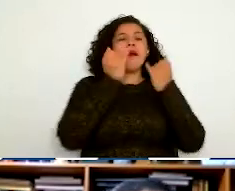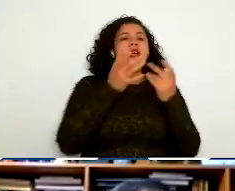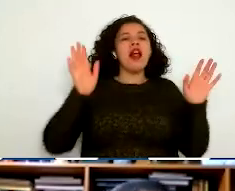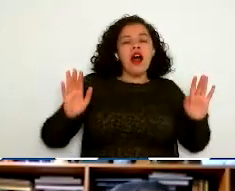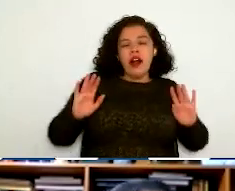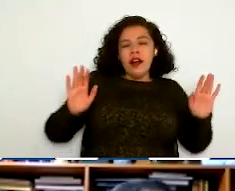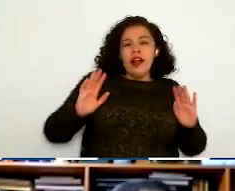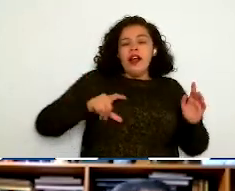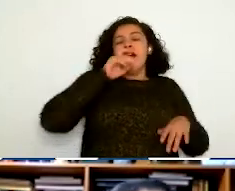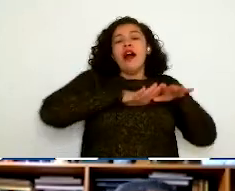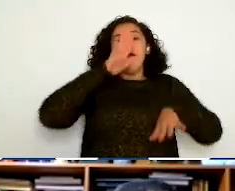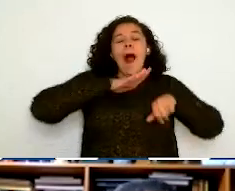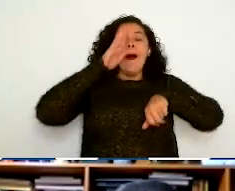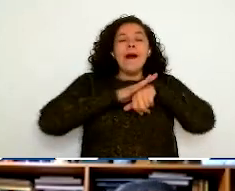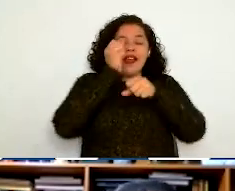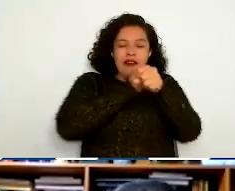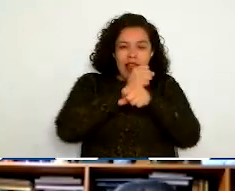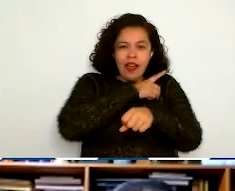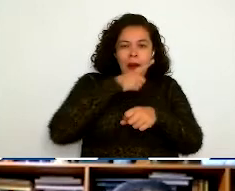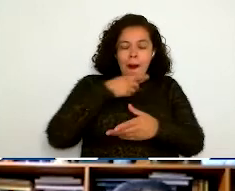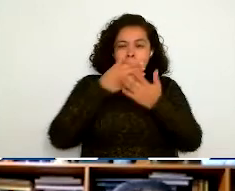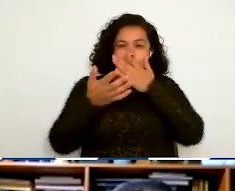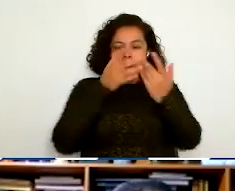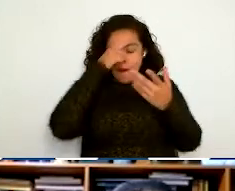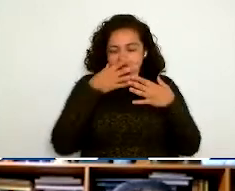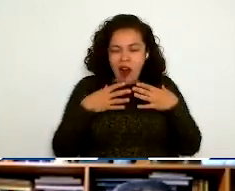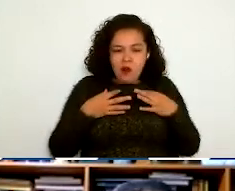que trabajar más, porque estas acciones de calidez, ¿no?